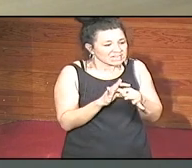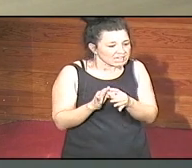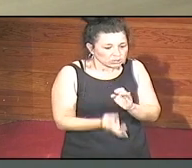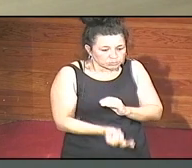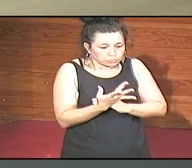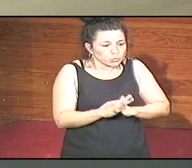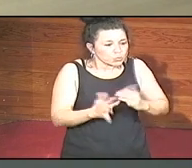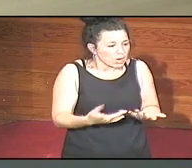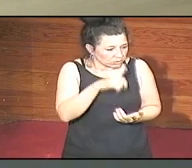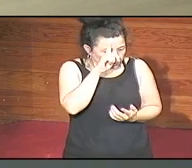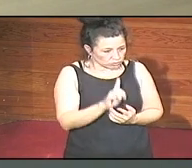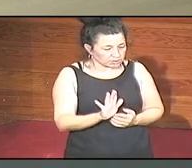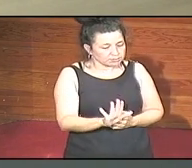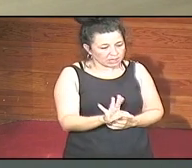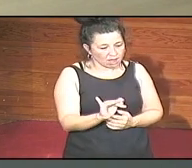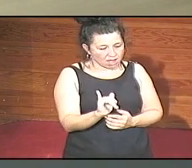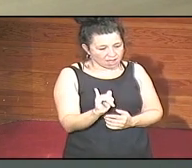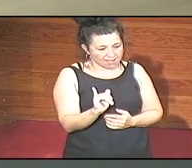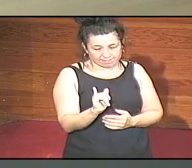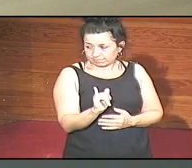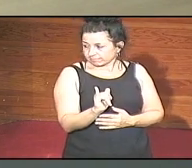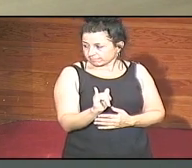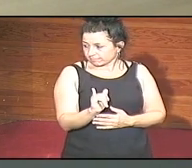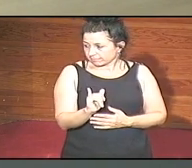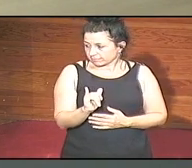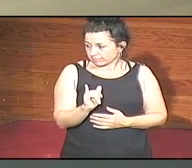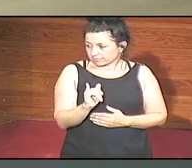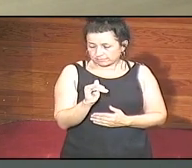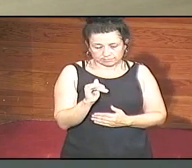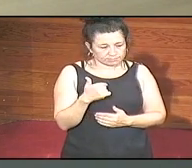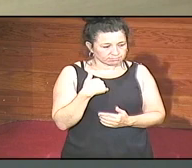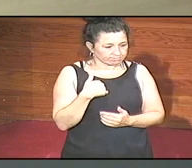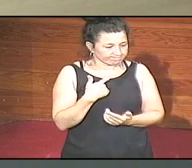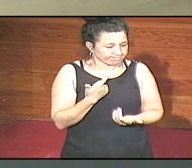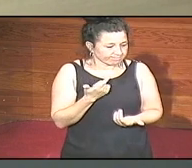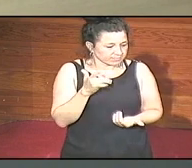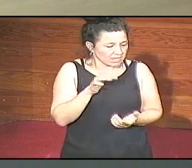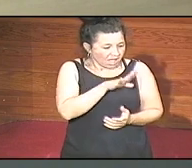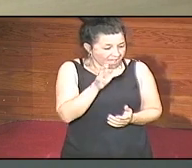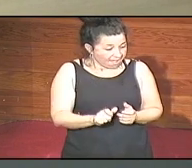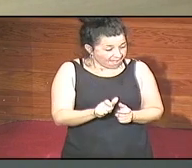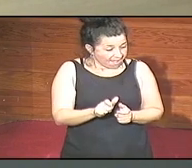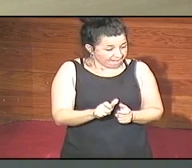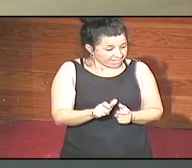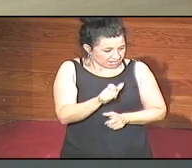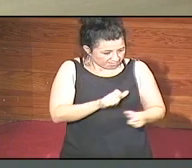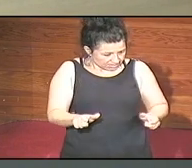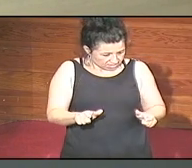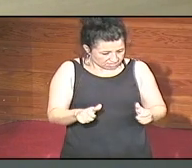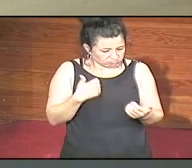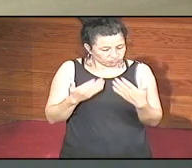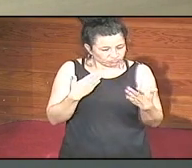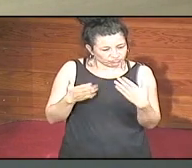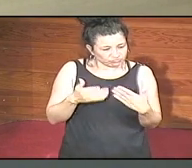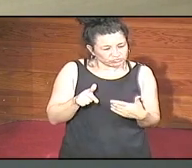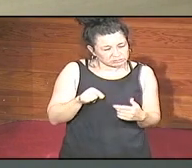pero sí que hay hay una cuestión que es constante cuando estoy cuando hablas con africanos y demás allí que es